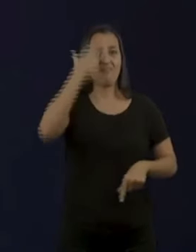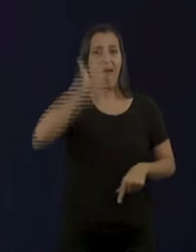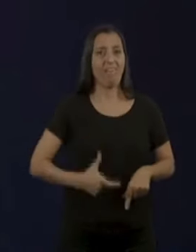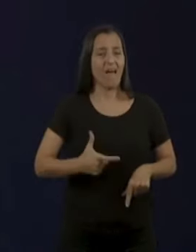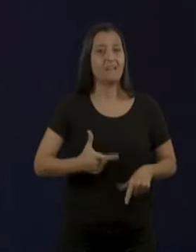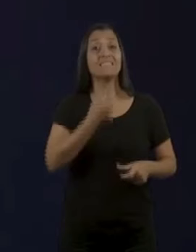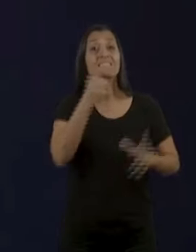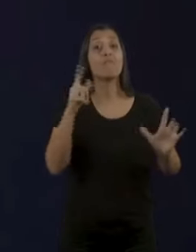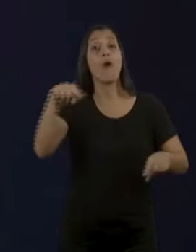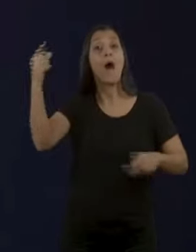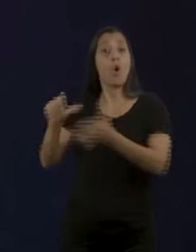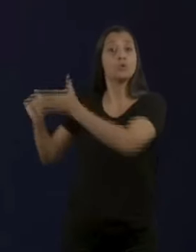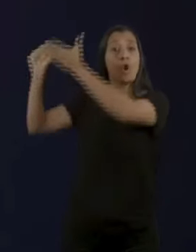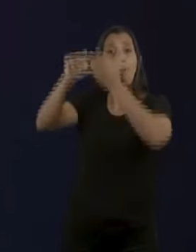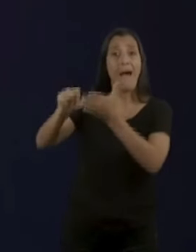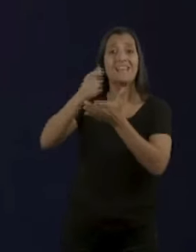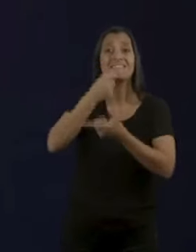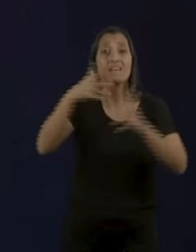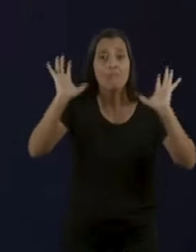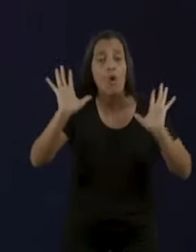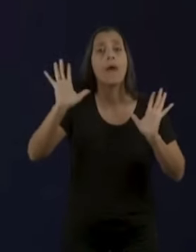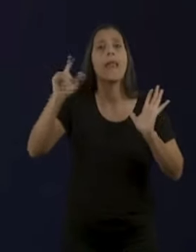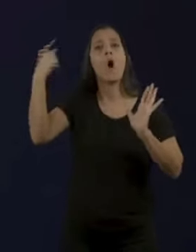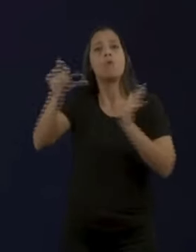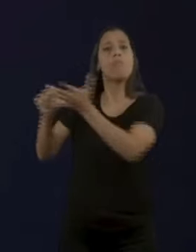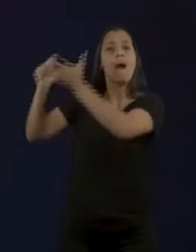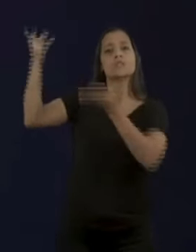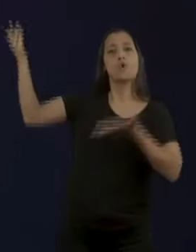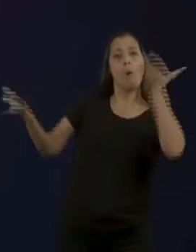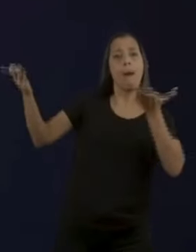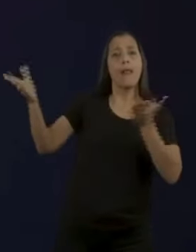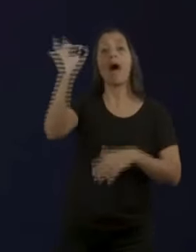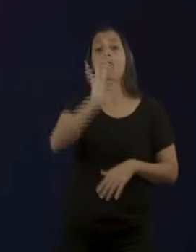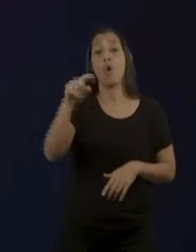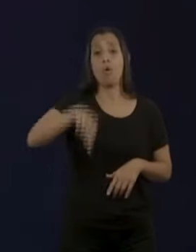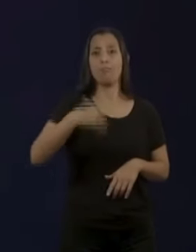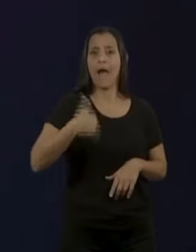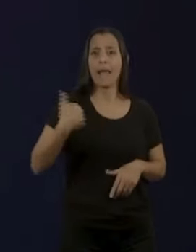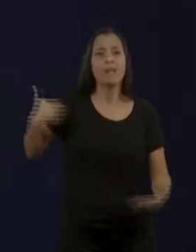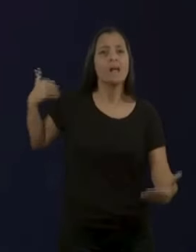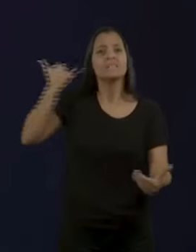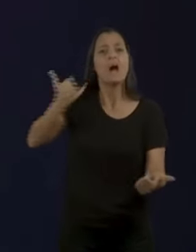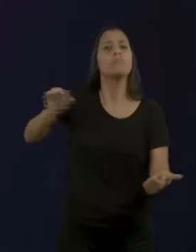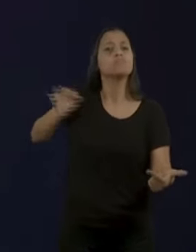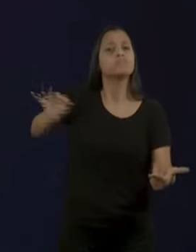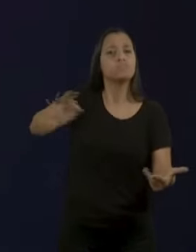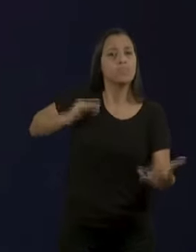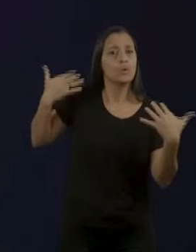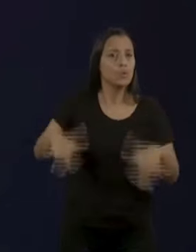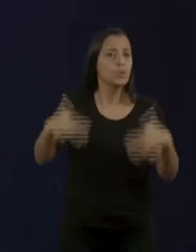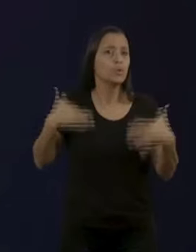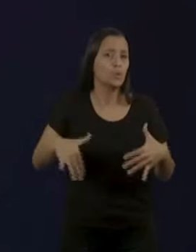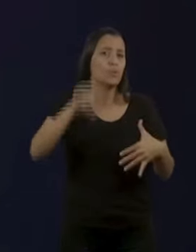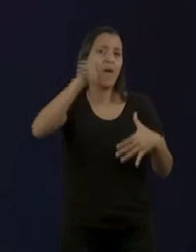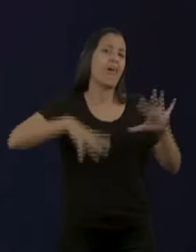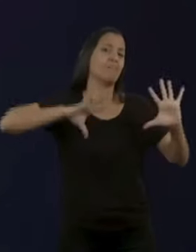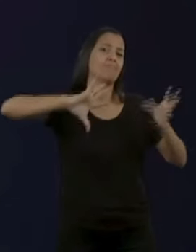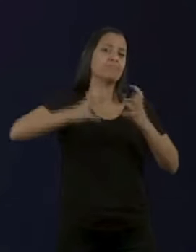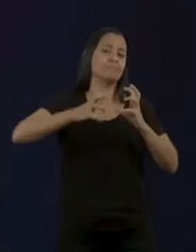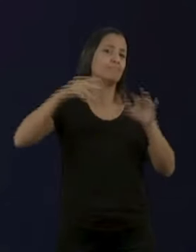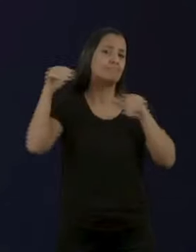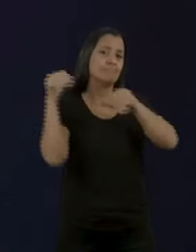Argentina y no y no estaríamos no no hubiésemos transitado tantas décadas de de de desastres